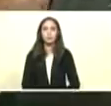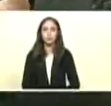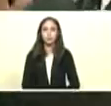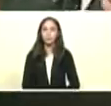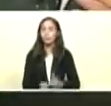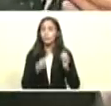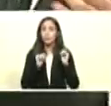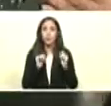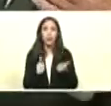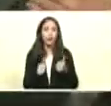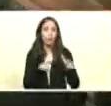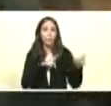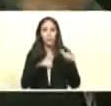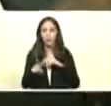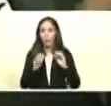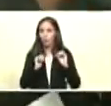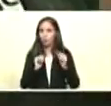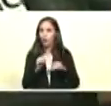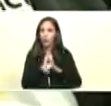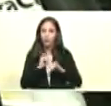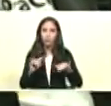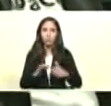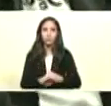por lo alto.